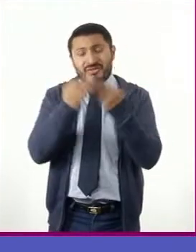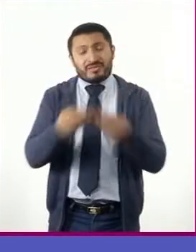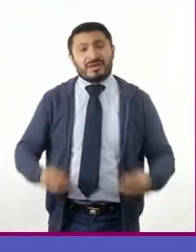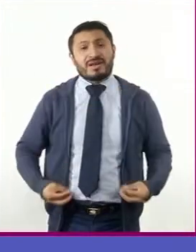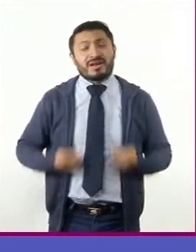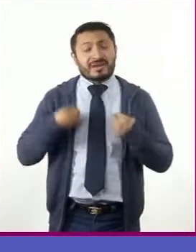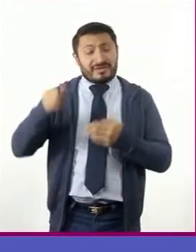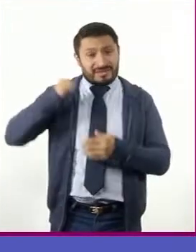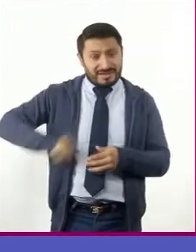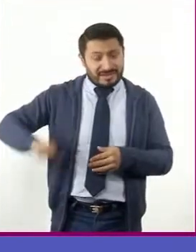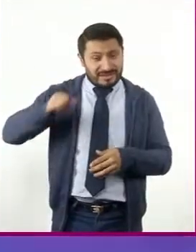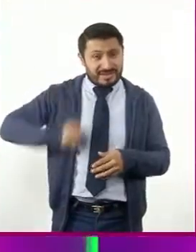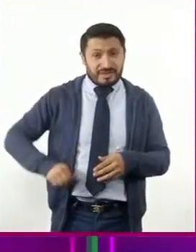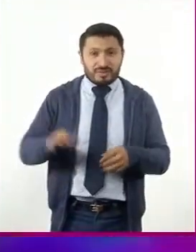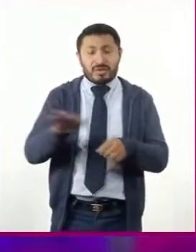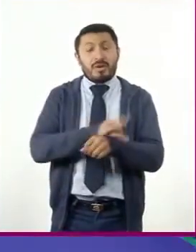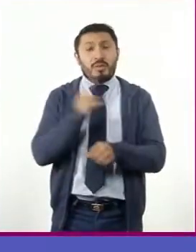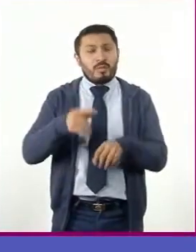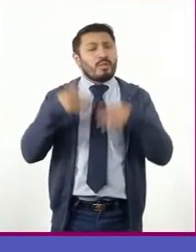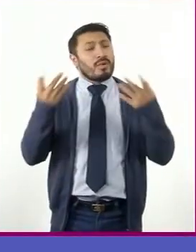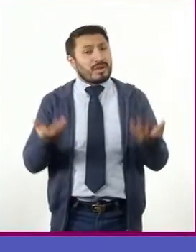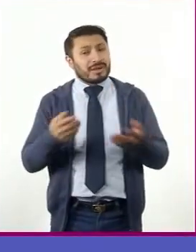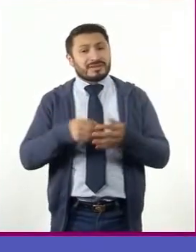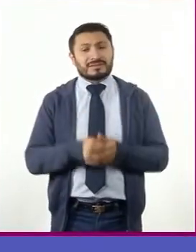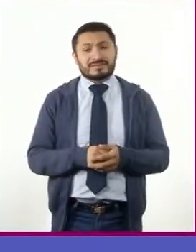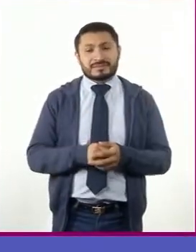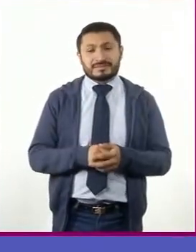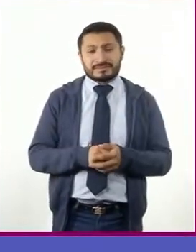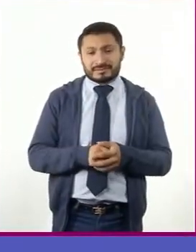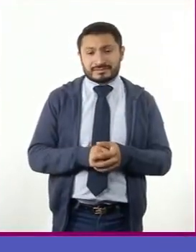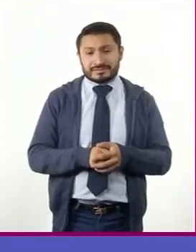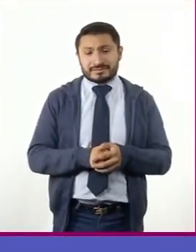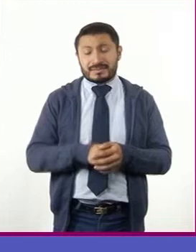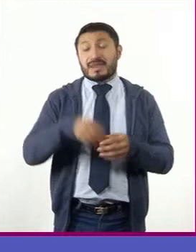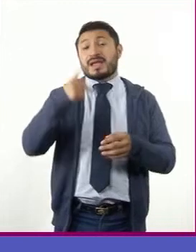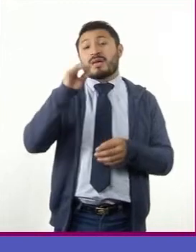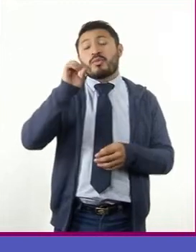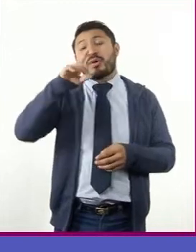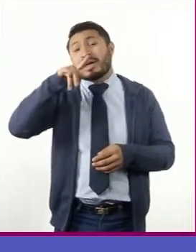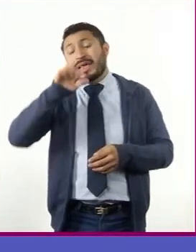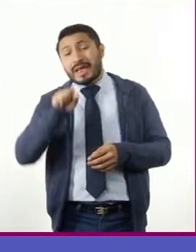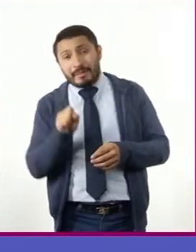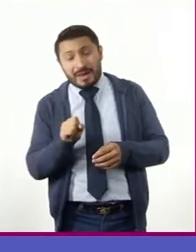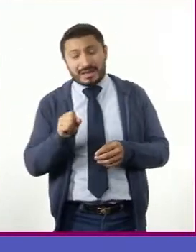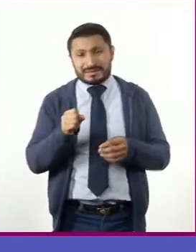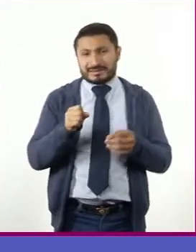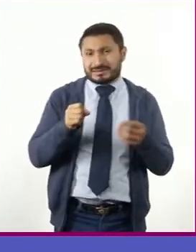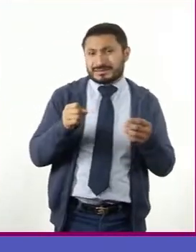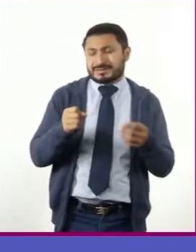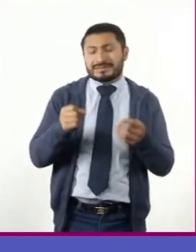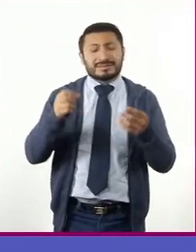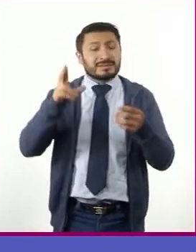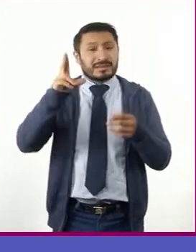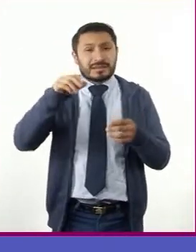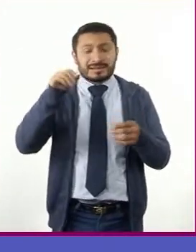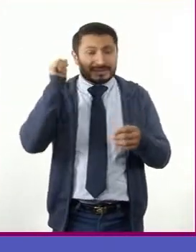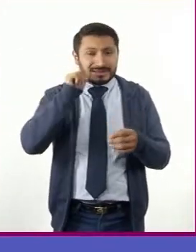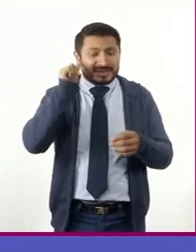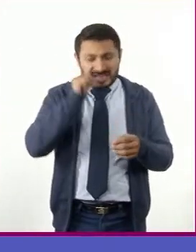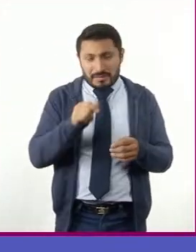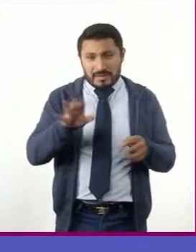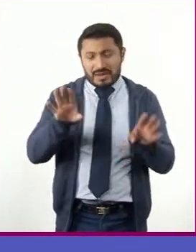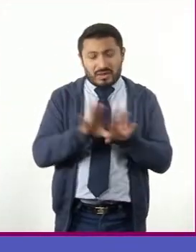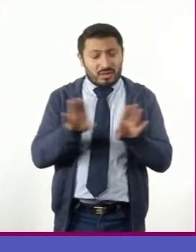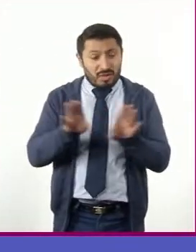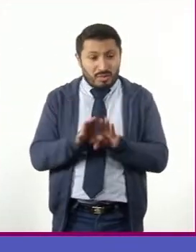del Renacimiento? ¿Por qué? Por ejemplo, tipo poemas de Garcilaso de la Vega no siempre tienen